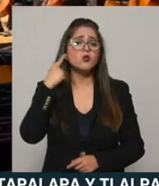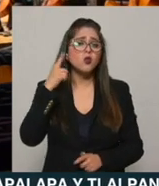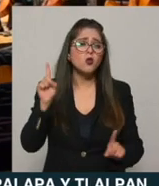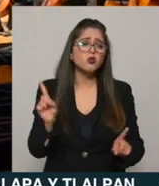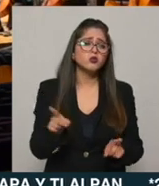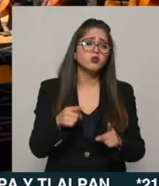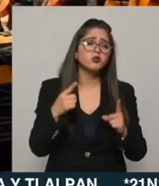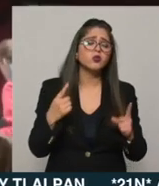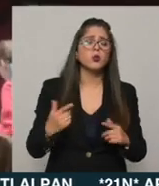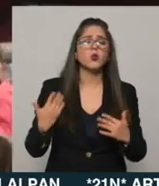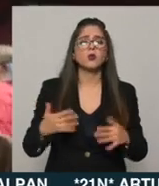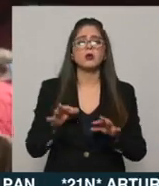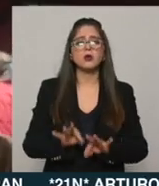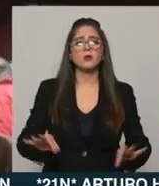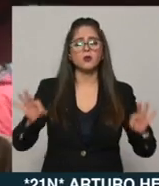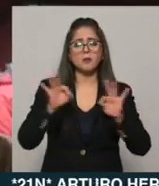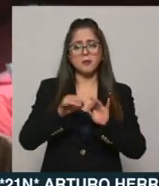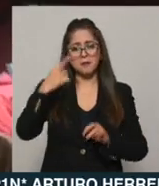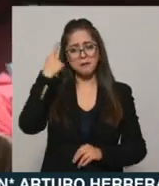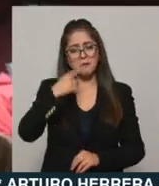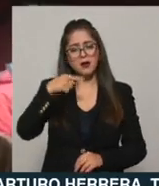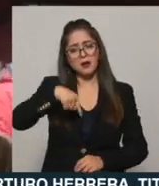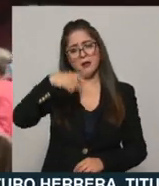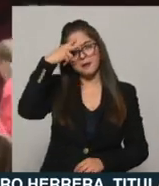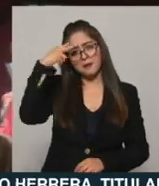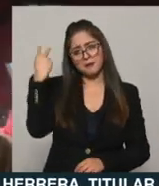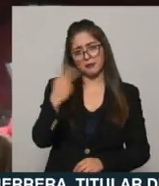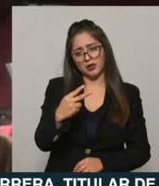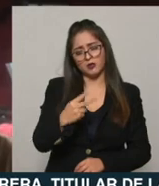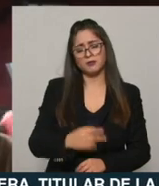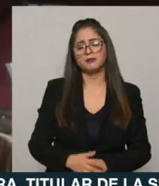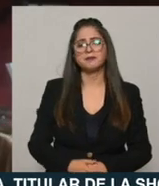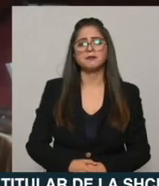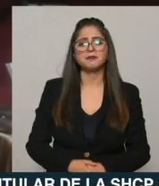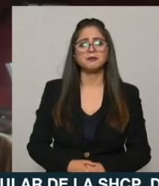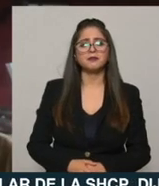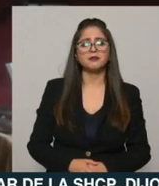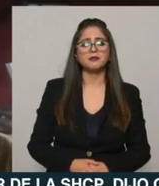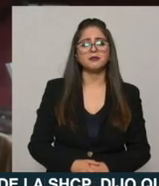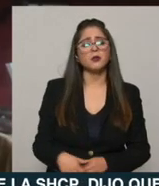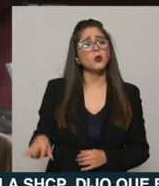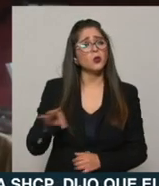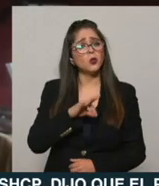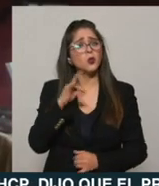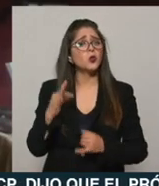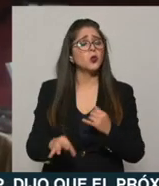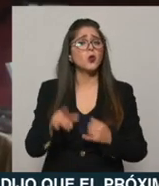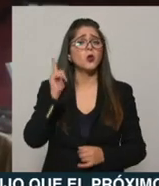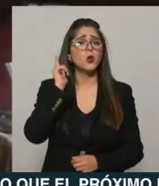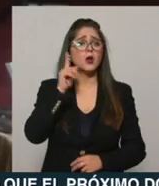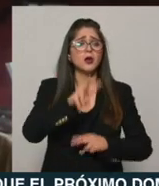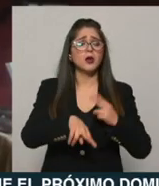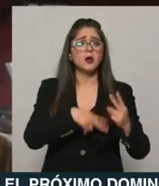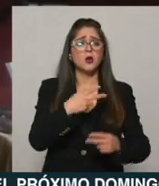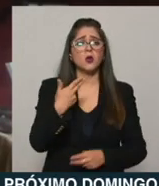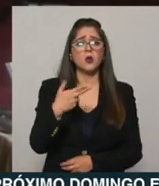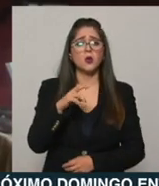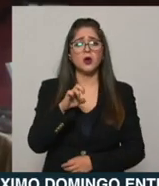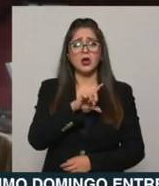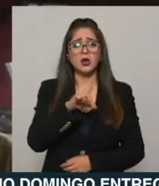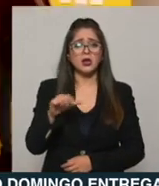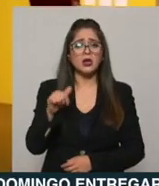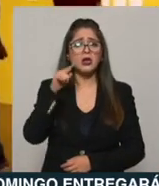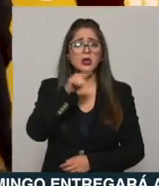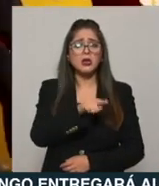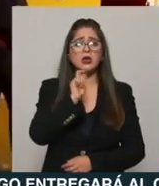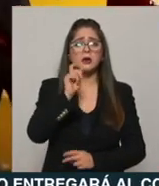que son básicas en la historia musical de nuestro país. Y por último, rapidísimo, les voy a decir que los invito a la Huella Hispano-Morisca en México, en